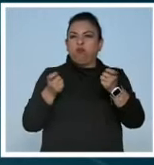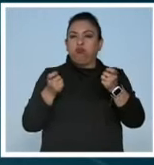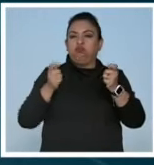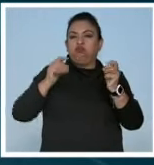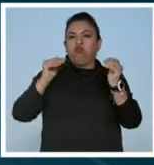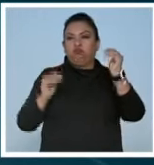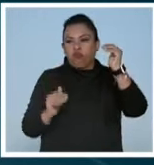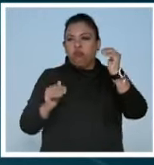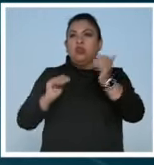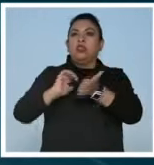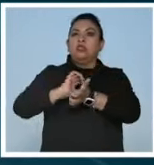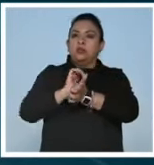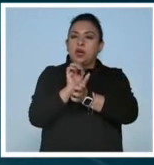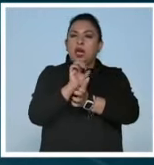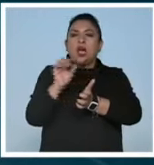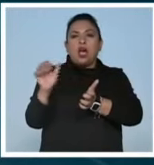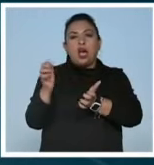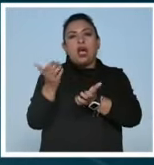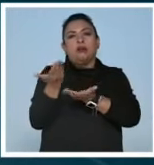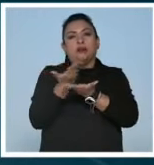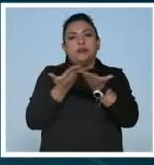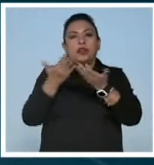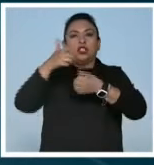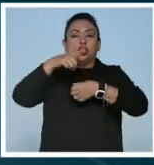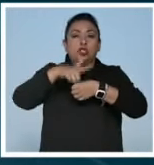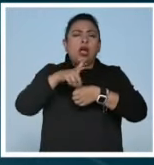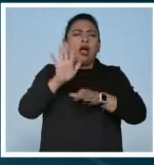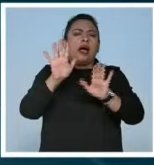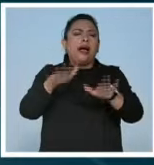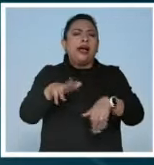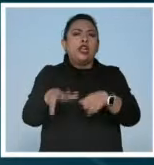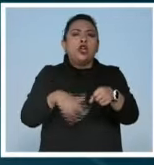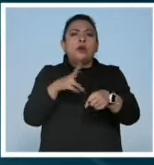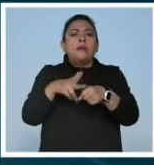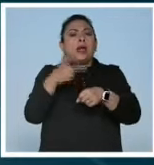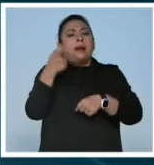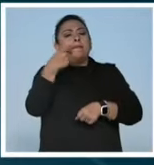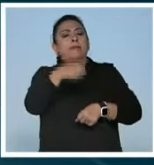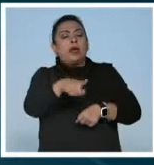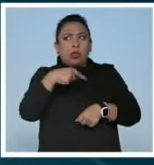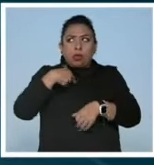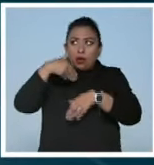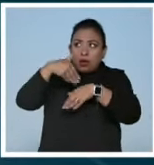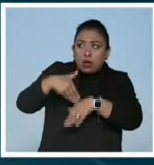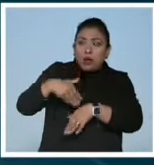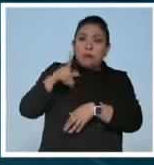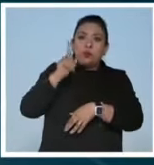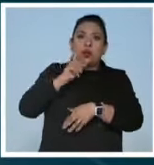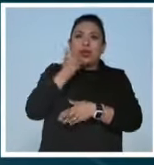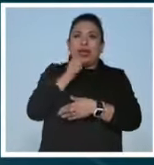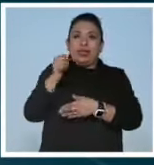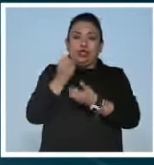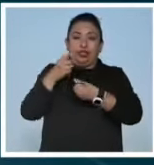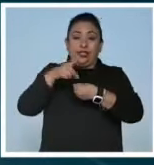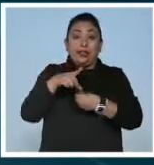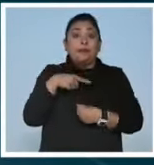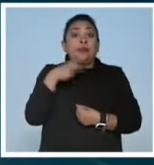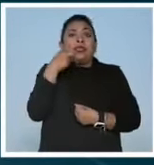también la discriminación en las relaciones sociales, normalizando la subordinación de las mujeres en la sociedad.